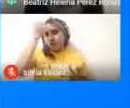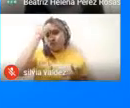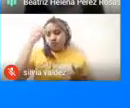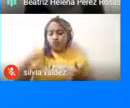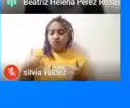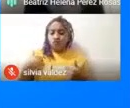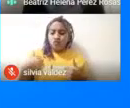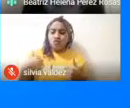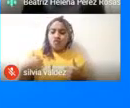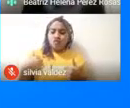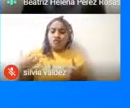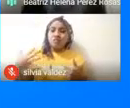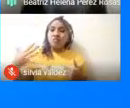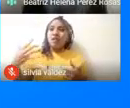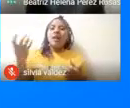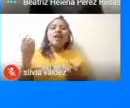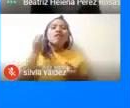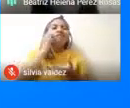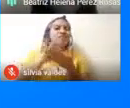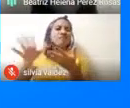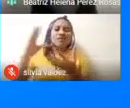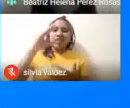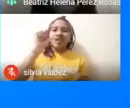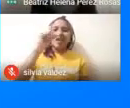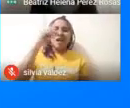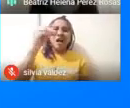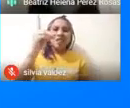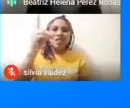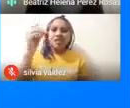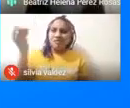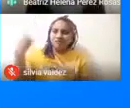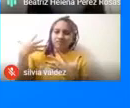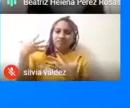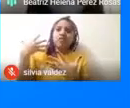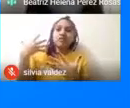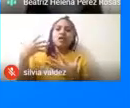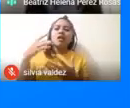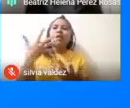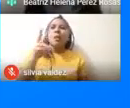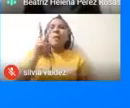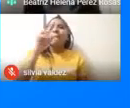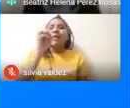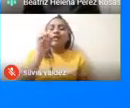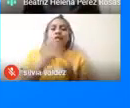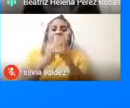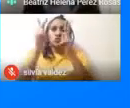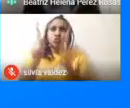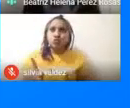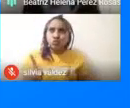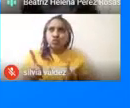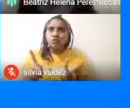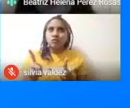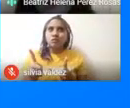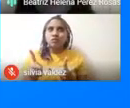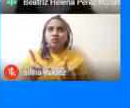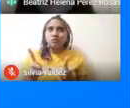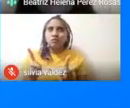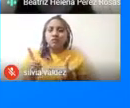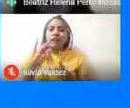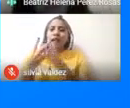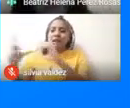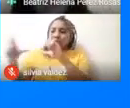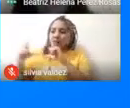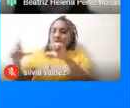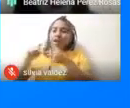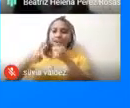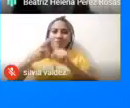van corrido las becas CAT de alrededor de 20 estudiantes que han salido de colegios amigos